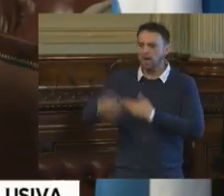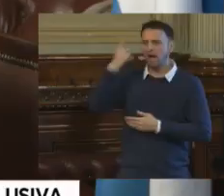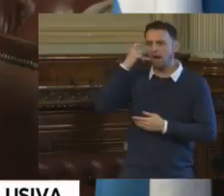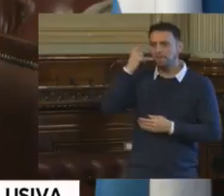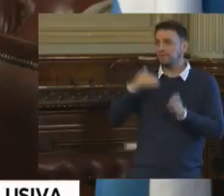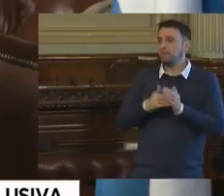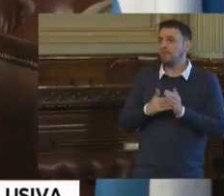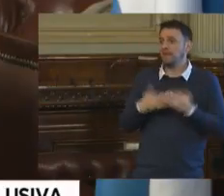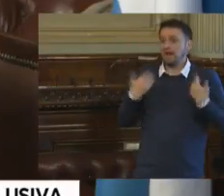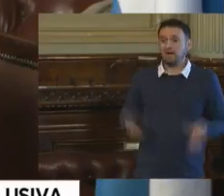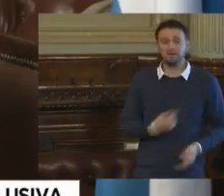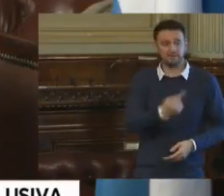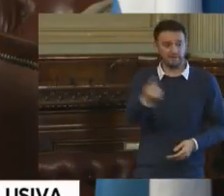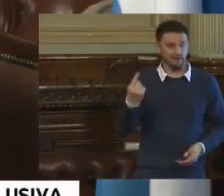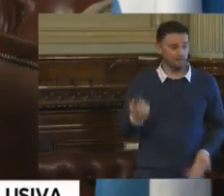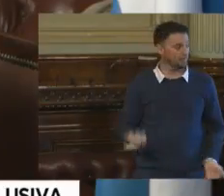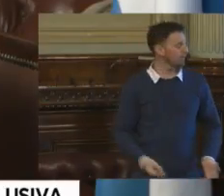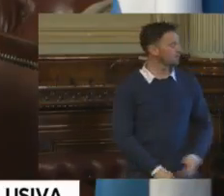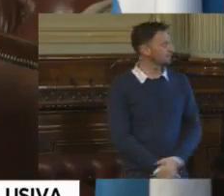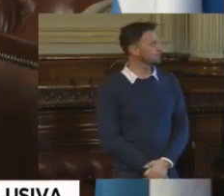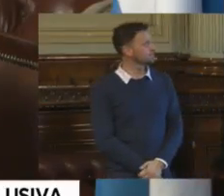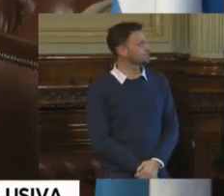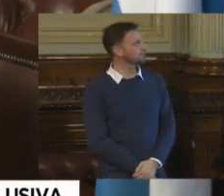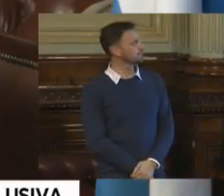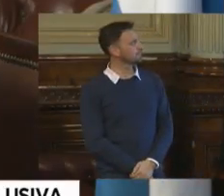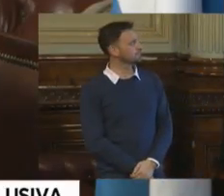las cualidades de cada uno